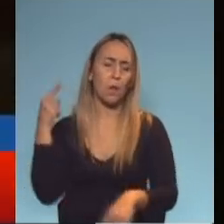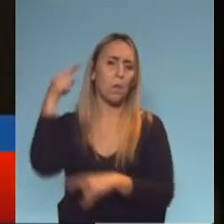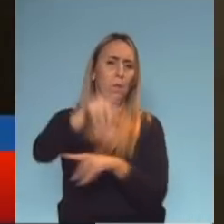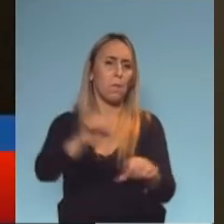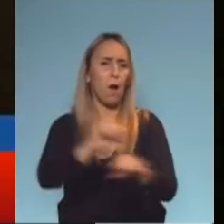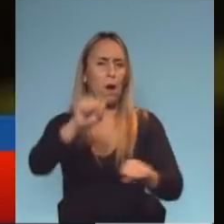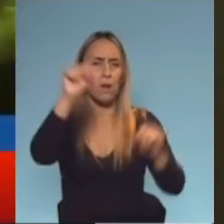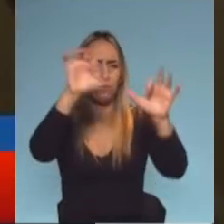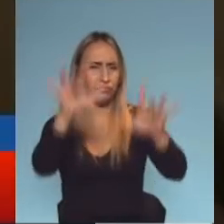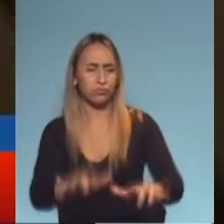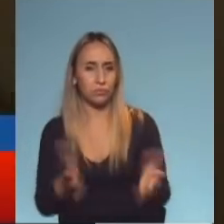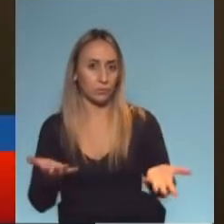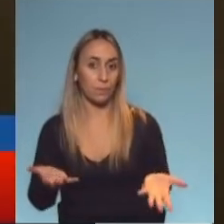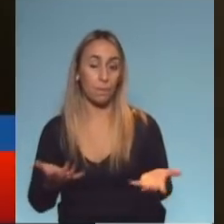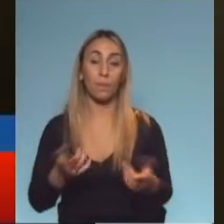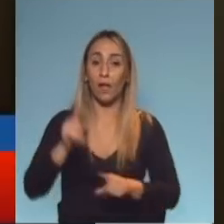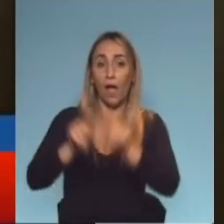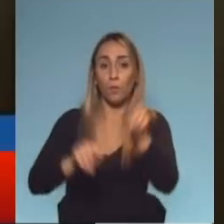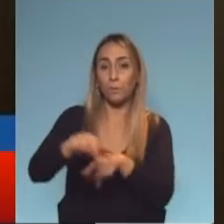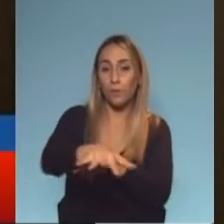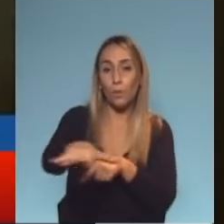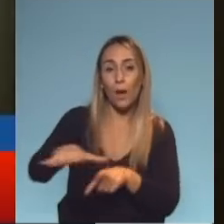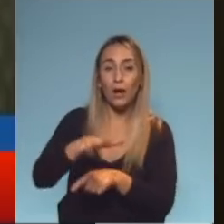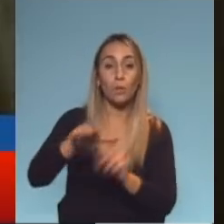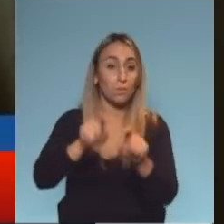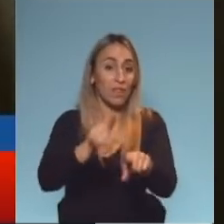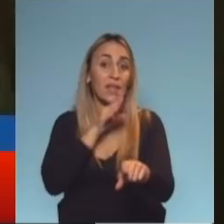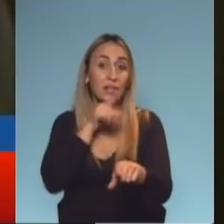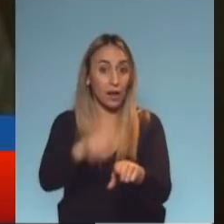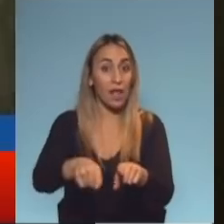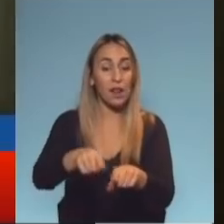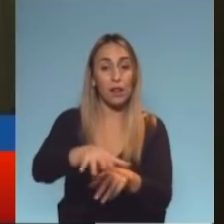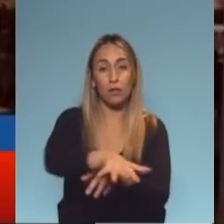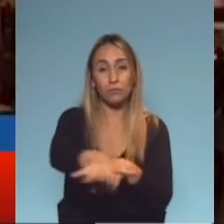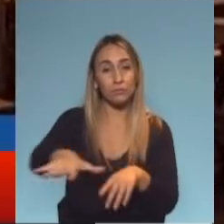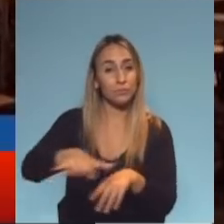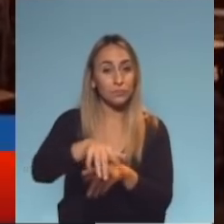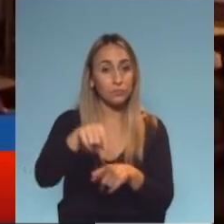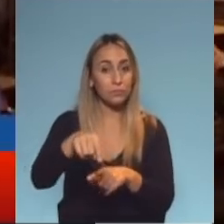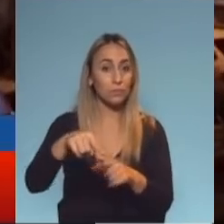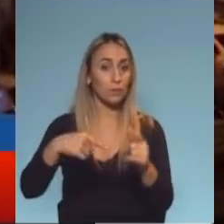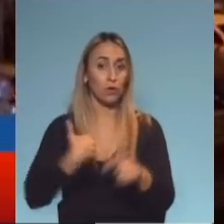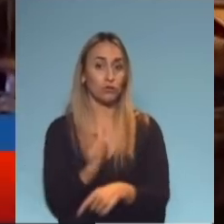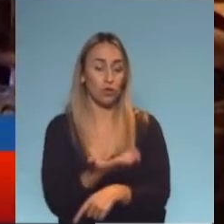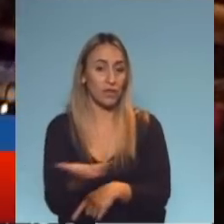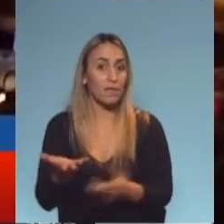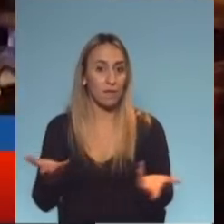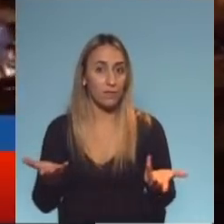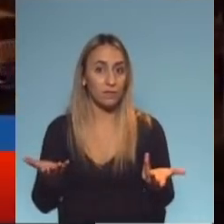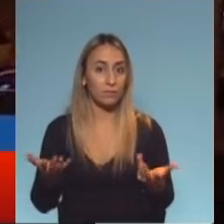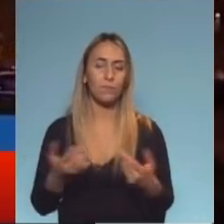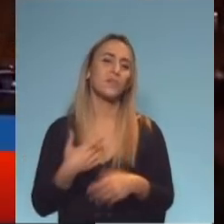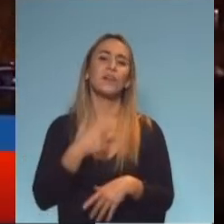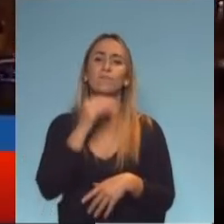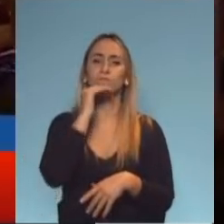también que llegó a barrios israelíes donde afectó, insisto, a la sociedad civil. Hablamos ¿Decir Hamas es